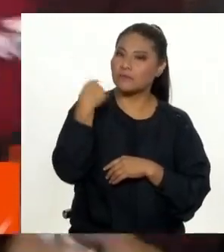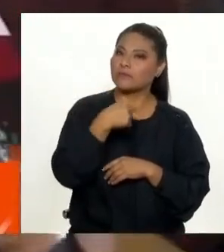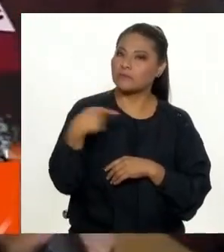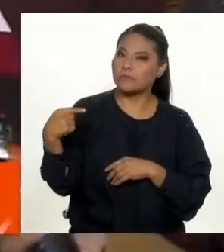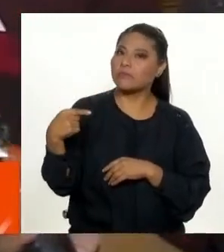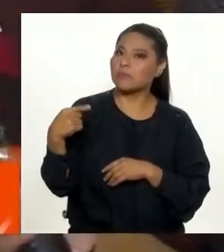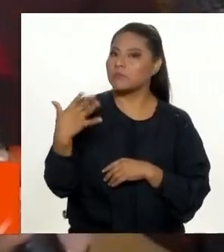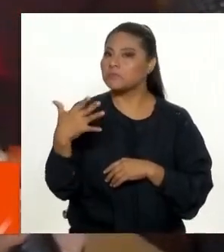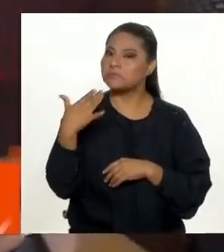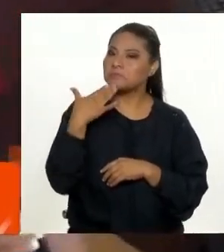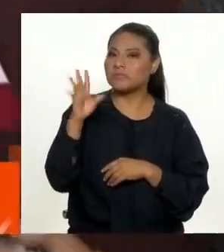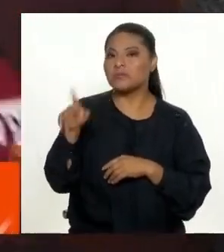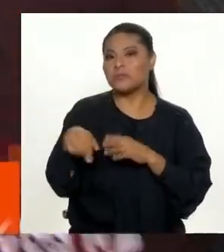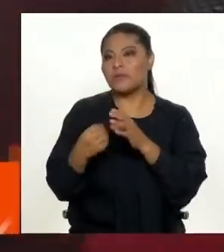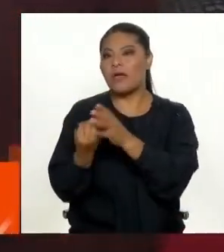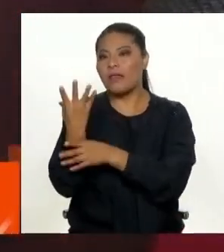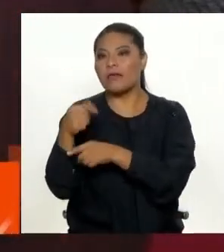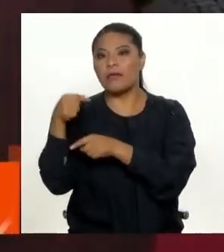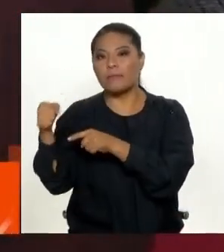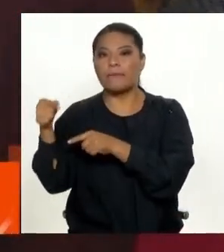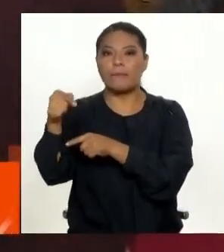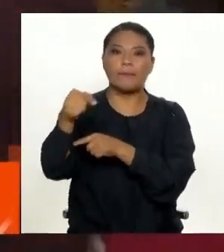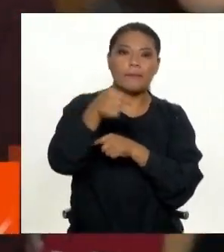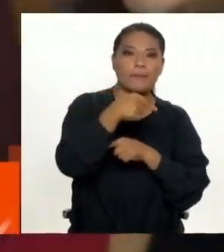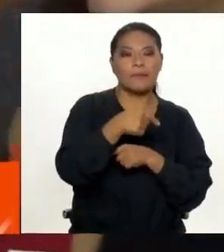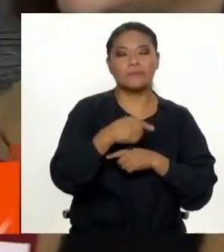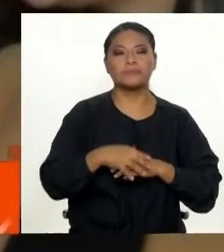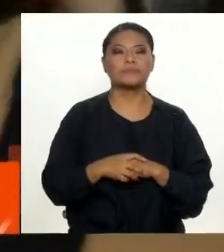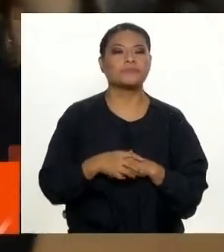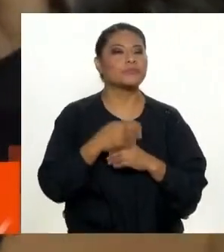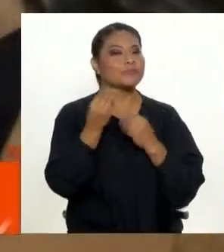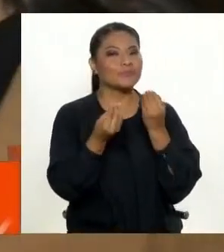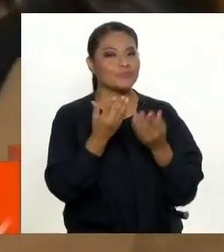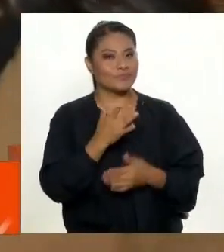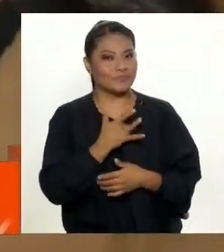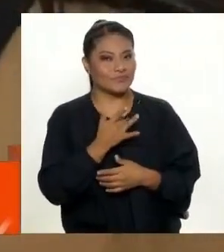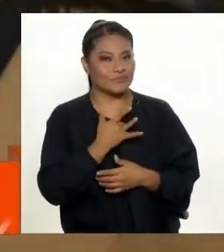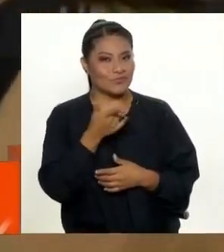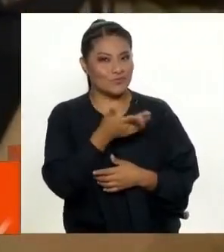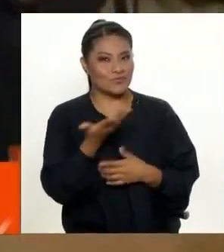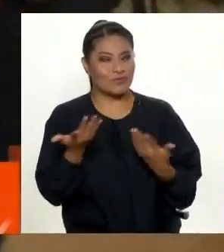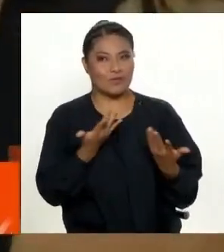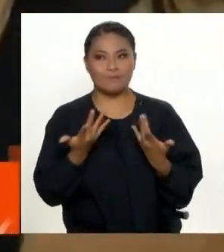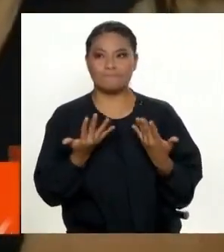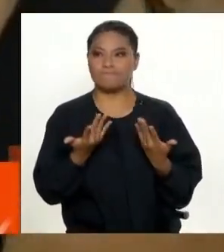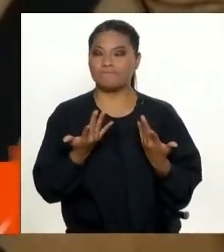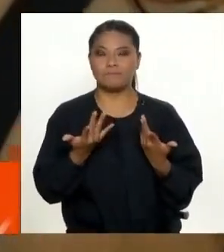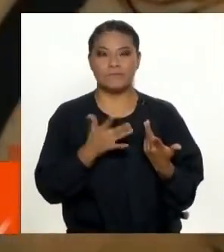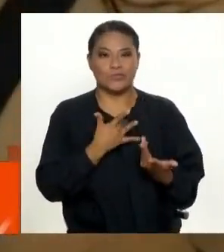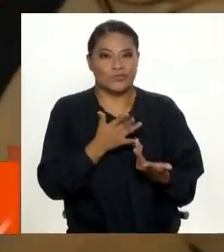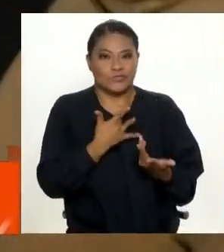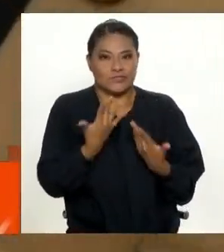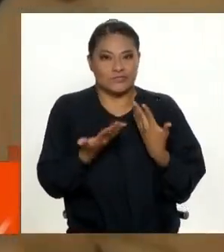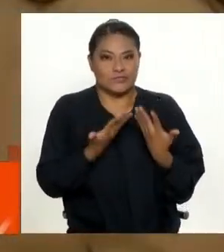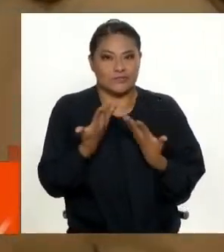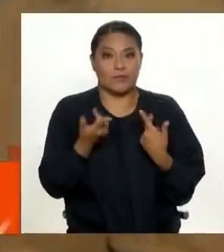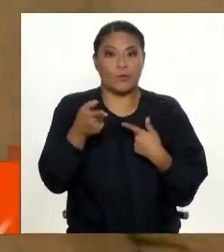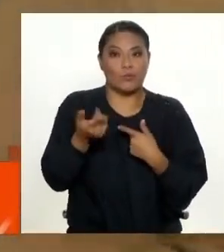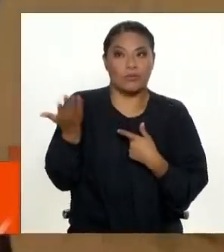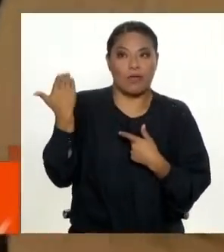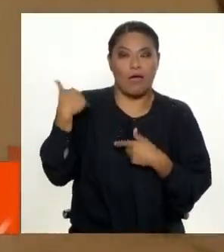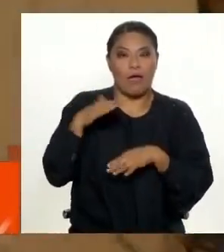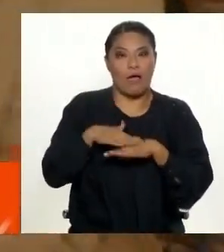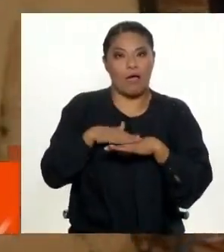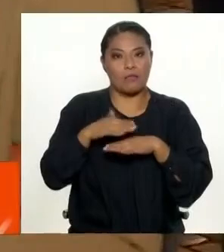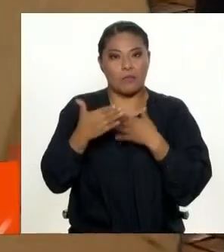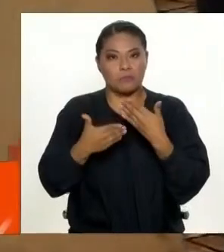nos vamos a Arequipa y todo el mundo. Perfecto, quiero que me cuente cuál es la sensación que tienen ustedes, cuál es la visión desde fuera de